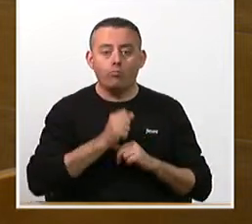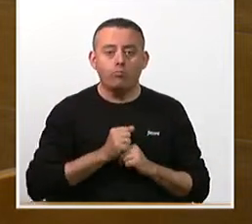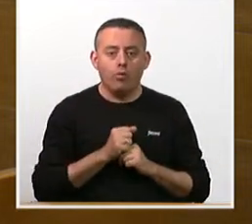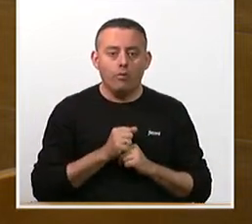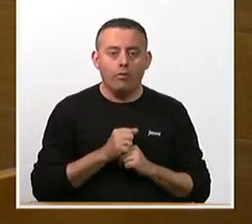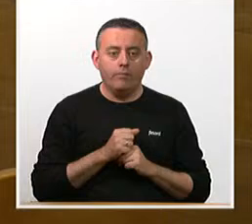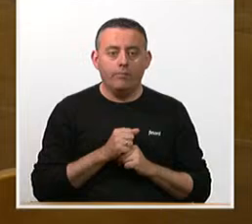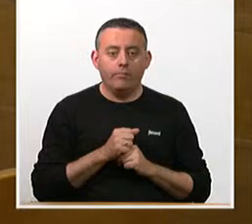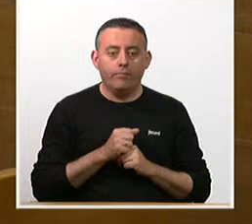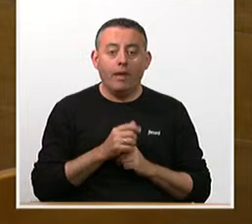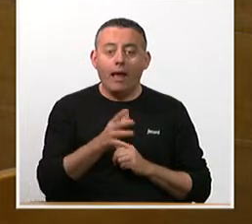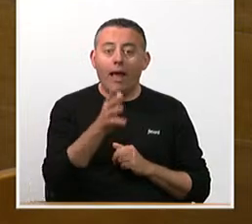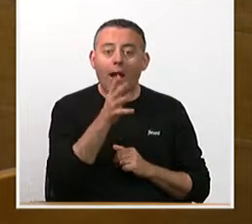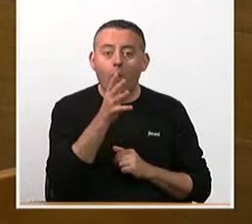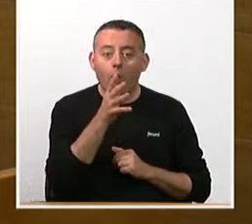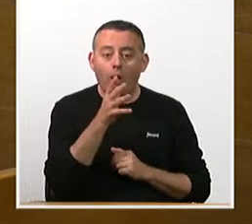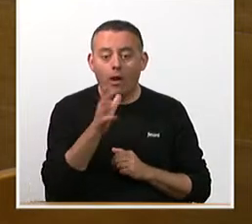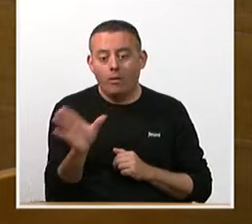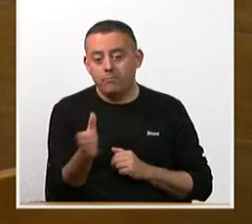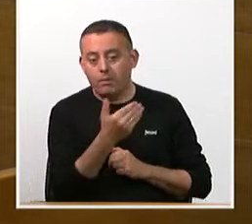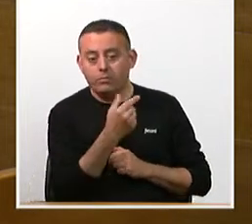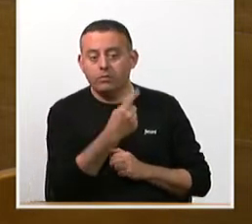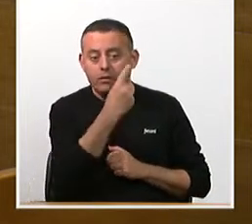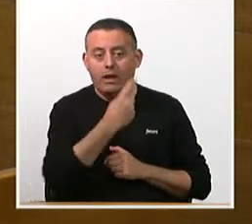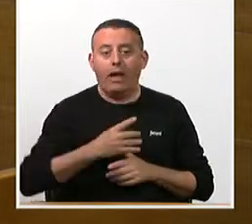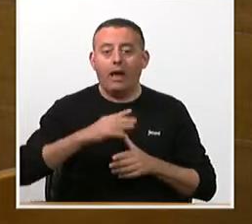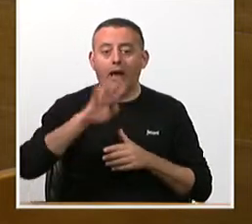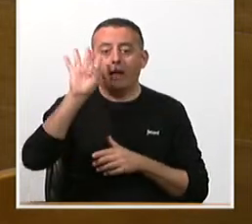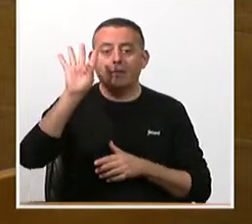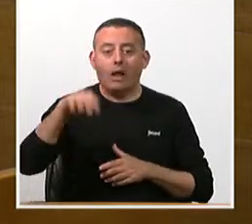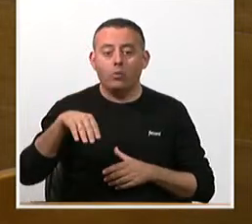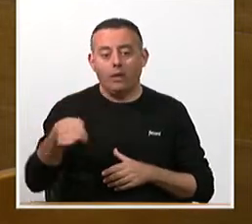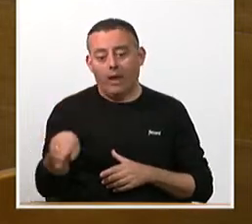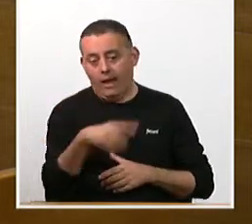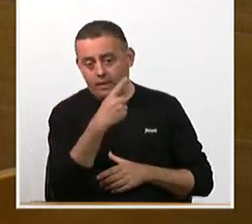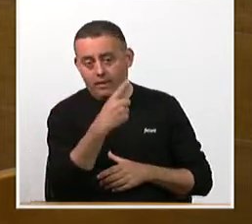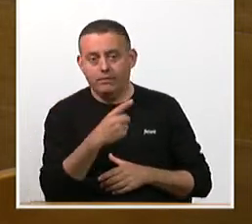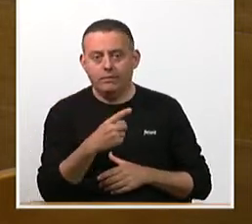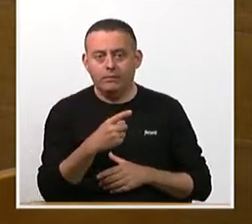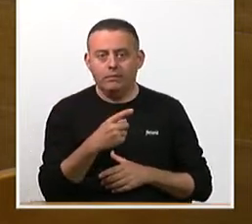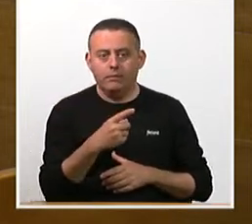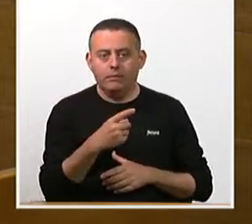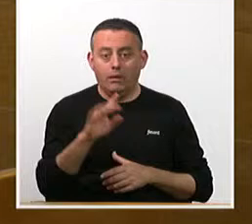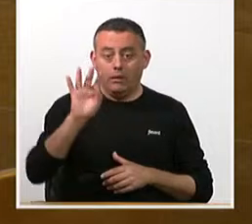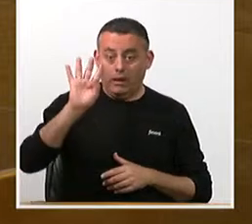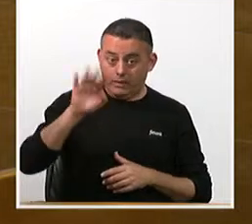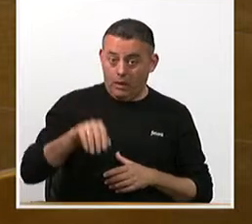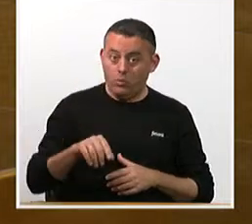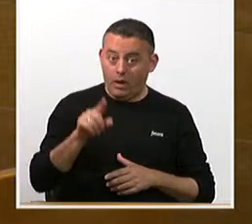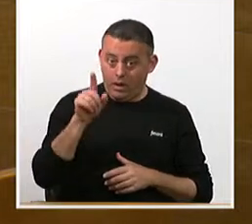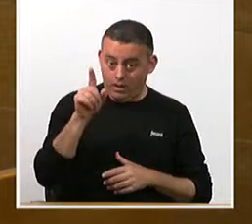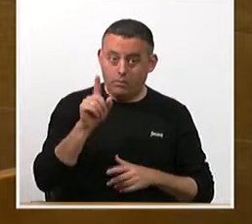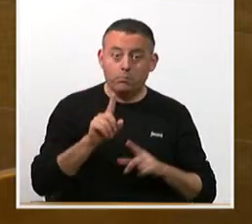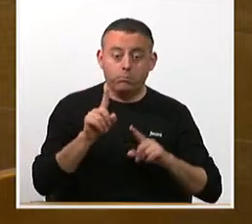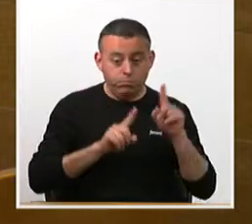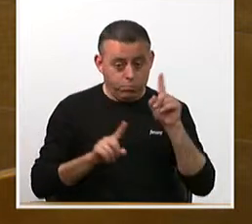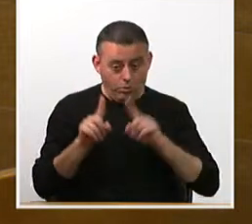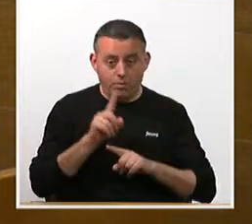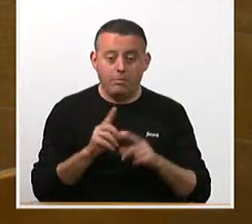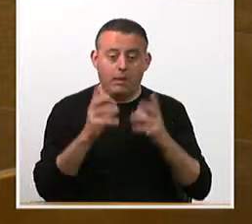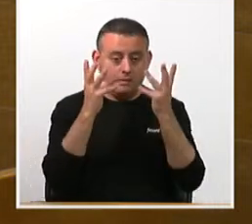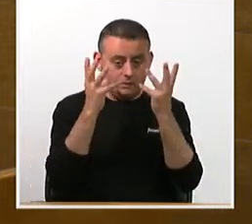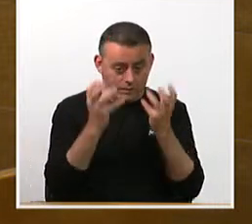Cataluña Cuánto cuándo les afecta un problema de de seguía que hace más de 30 años que se